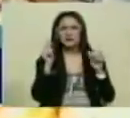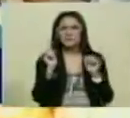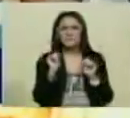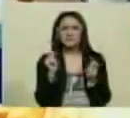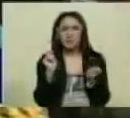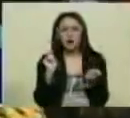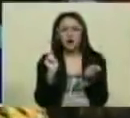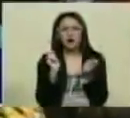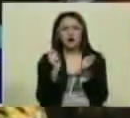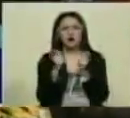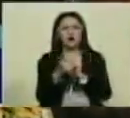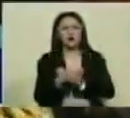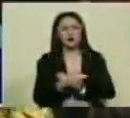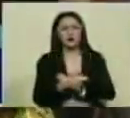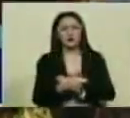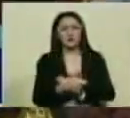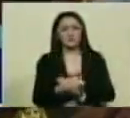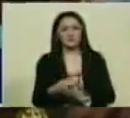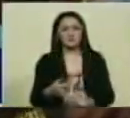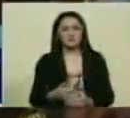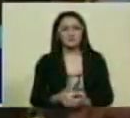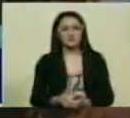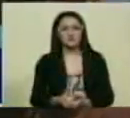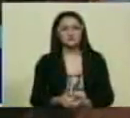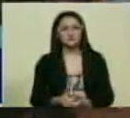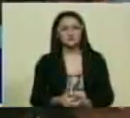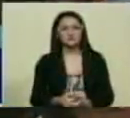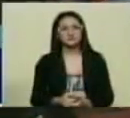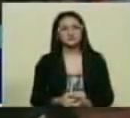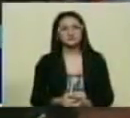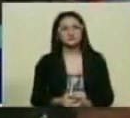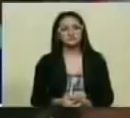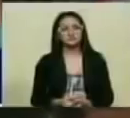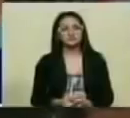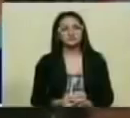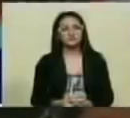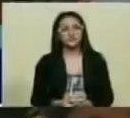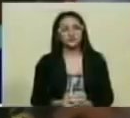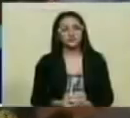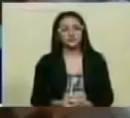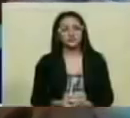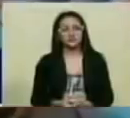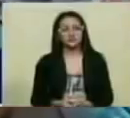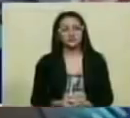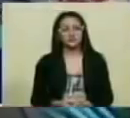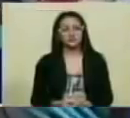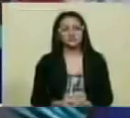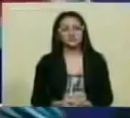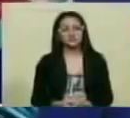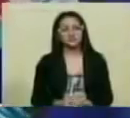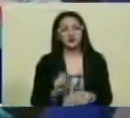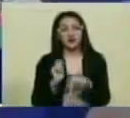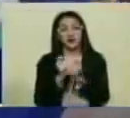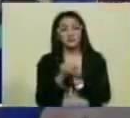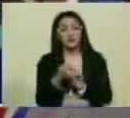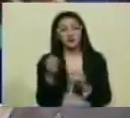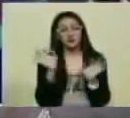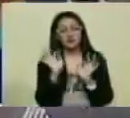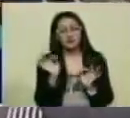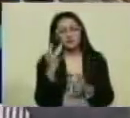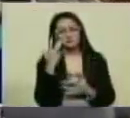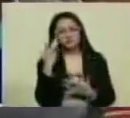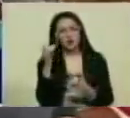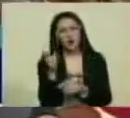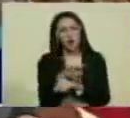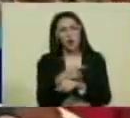cambiar. Quien comenzó a cambiar, que cambiara la visión del gobierno